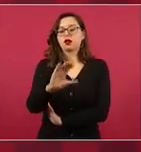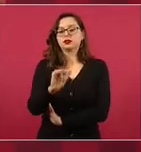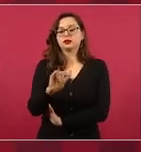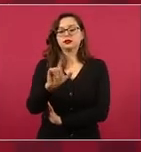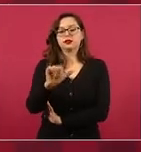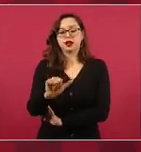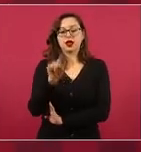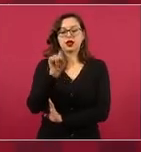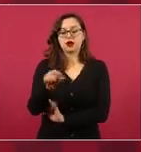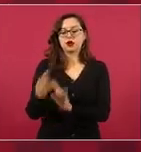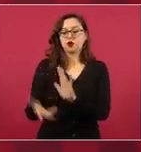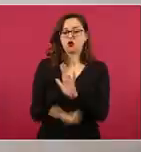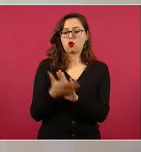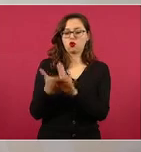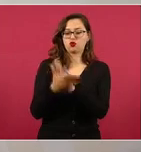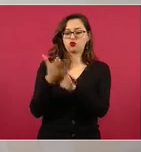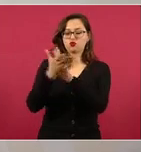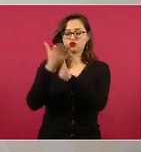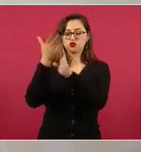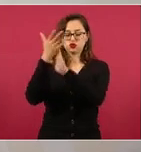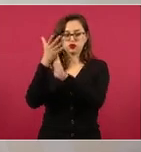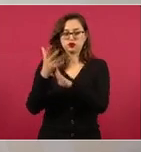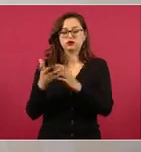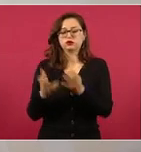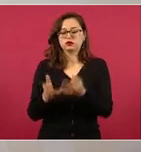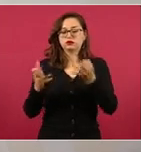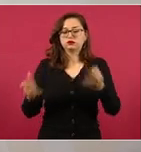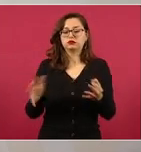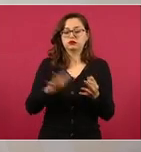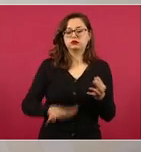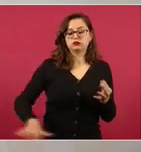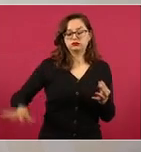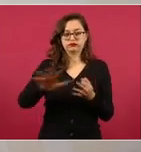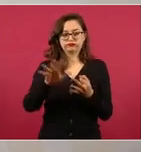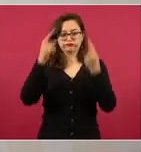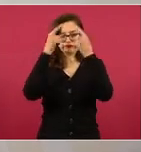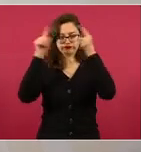El gobierno del estado tenía 80 hectáreas en la playa,